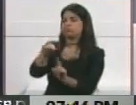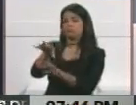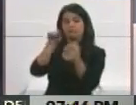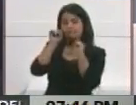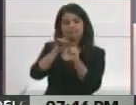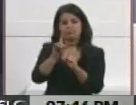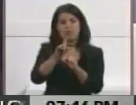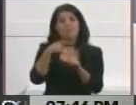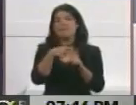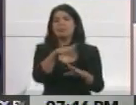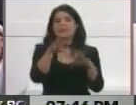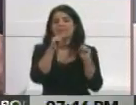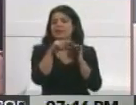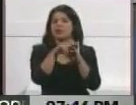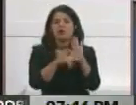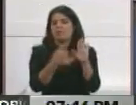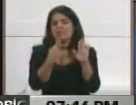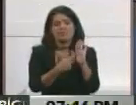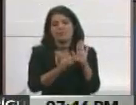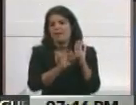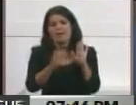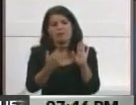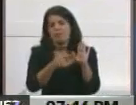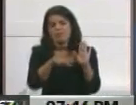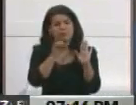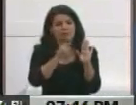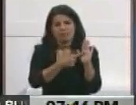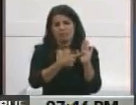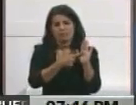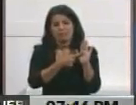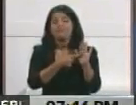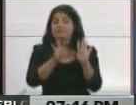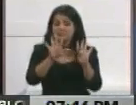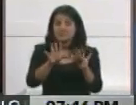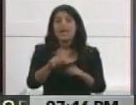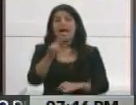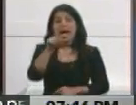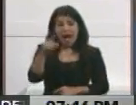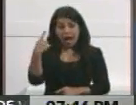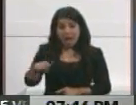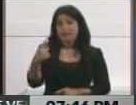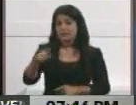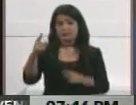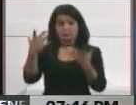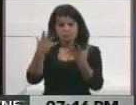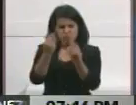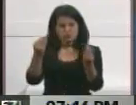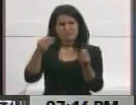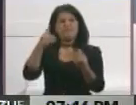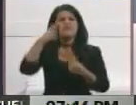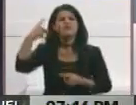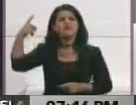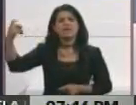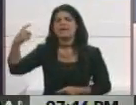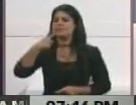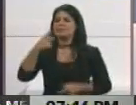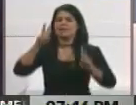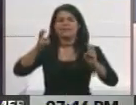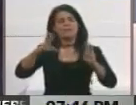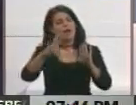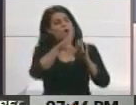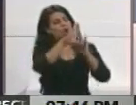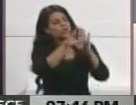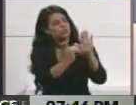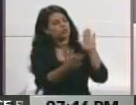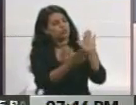vivientes O sea hay toda una teoría que habla de la Constitución viviente ellas son producto del fenómeno histórico el fenómeno